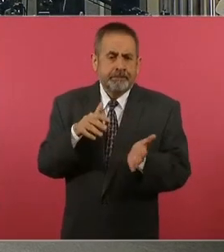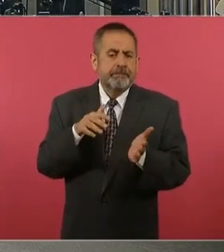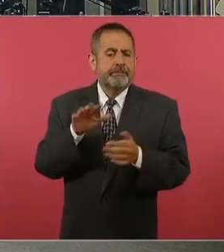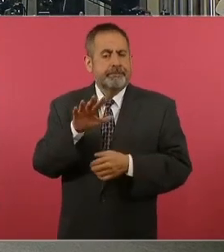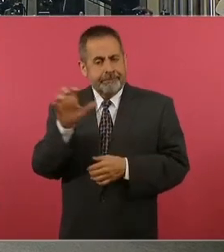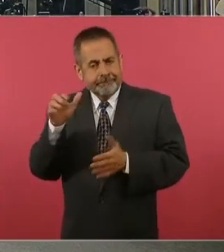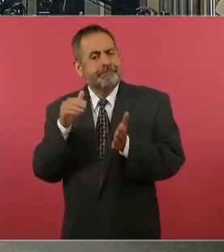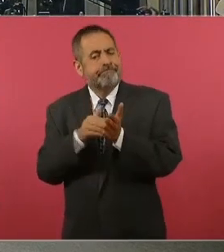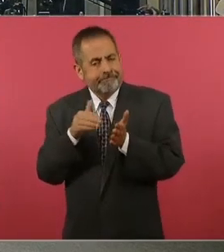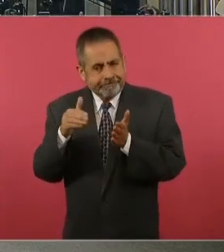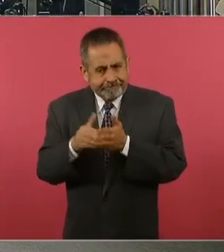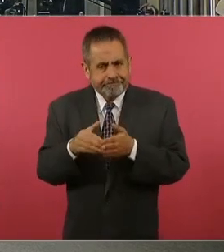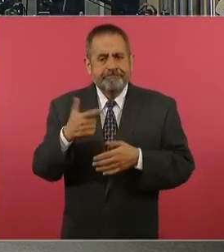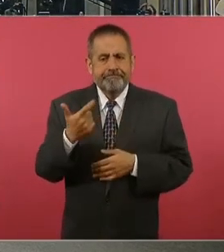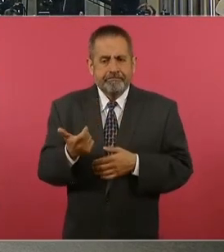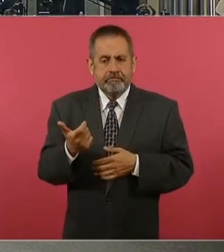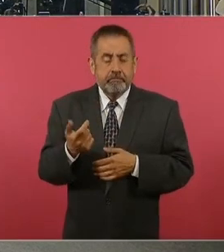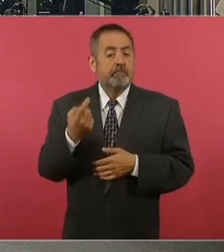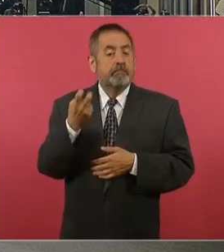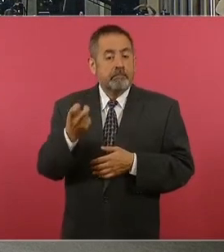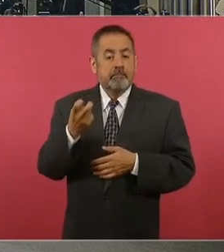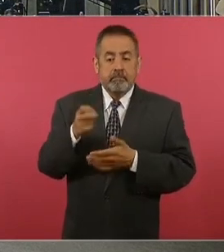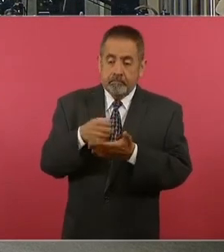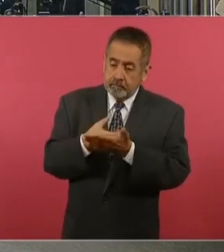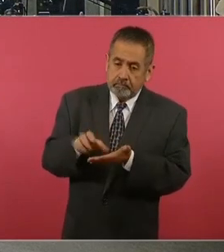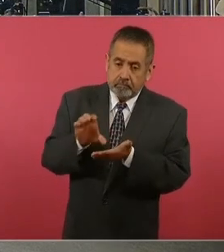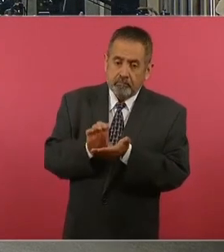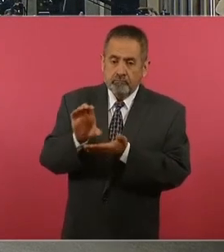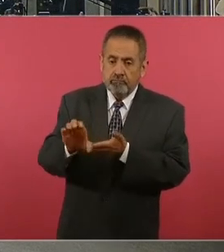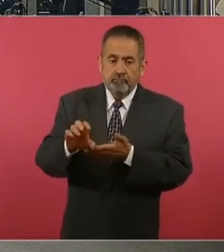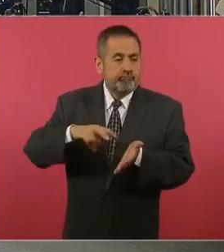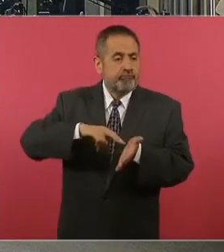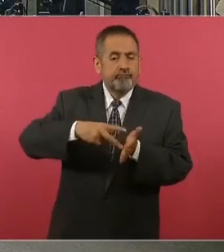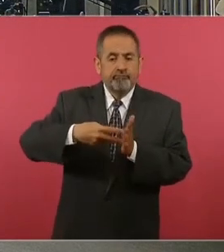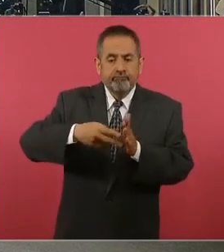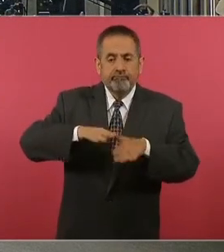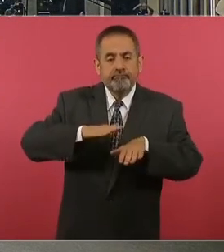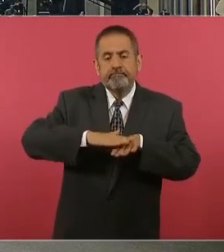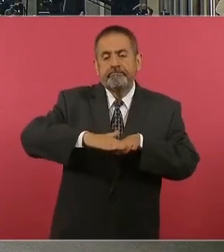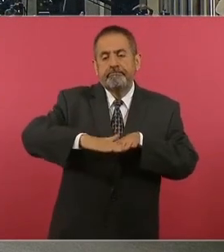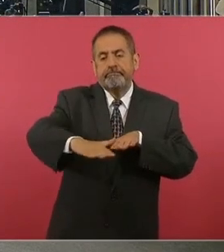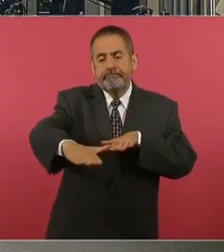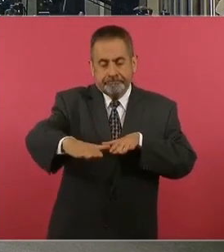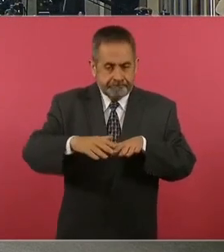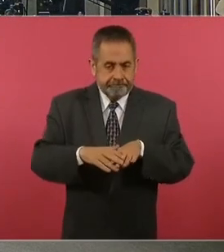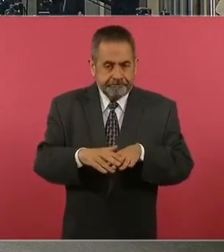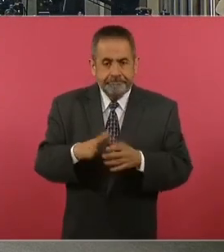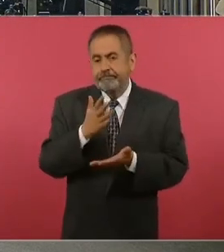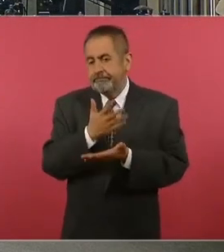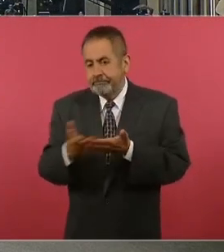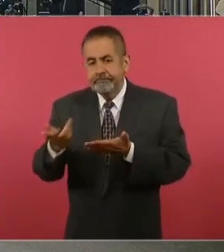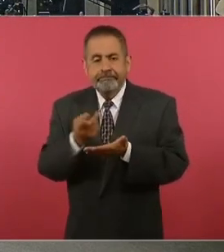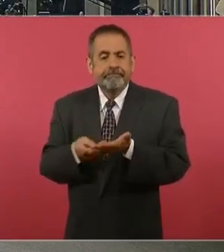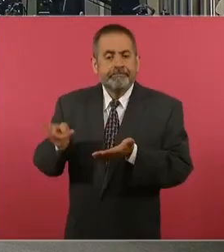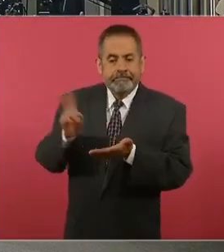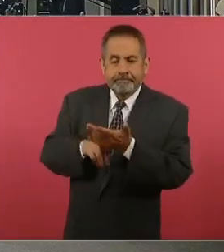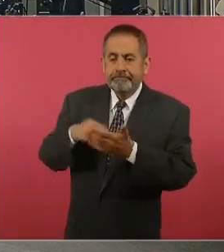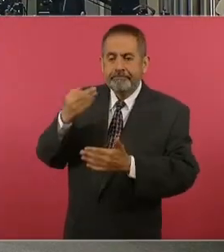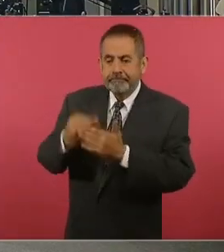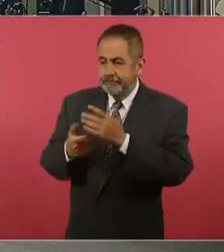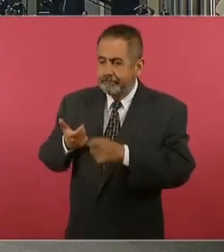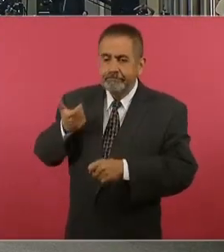de pesos. Eso es lo que sería la obra civil. Aparte vendría la inversión que hay en